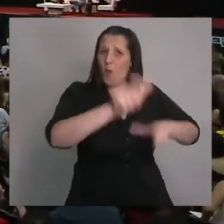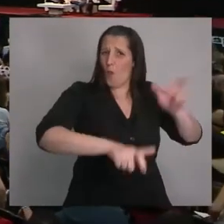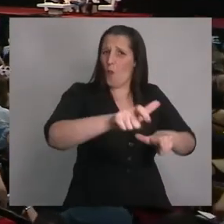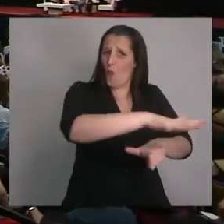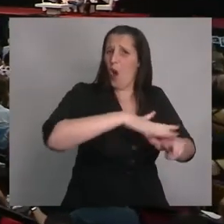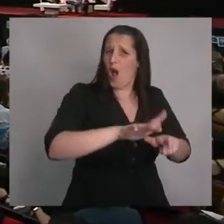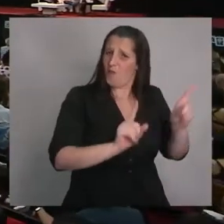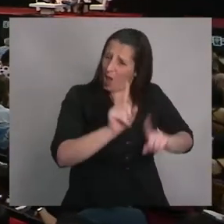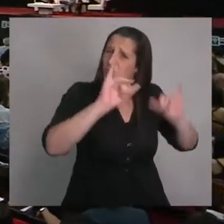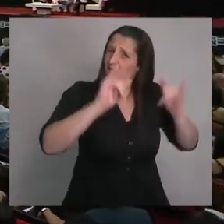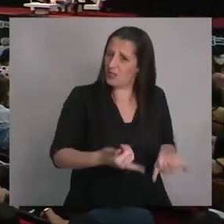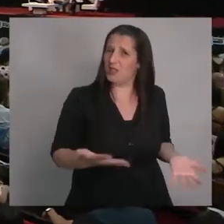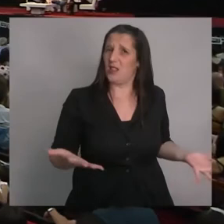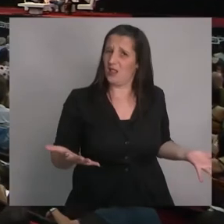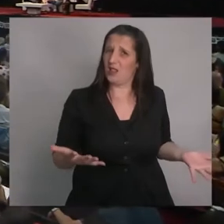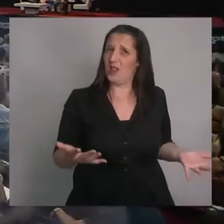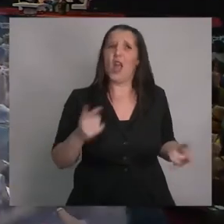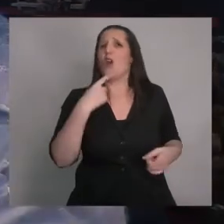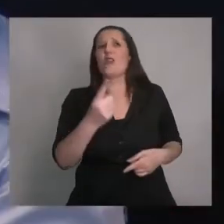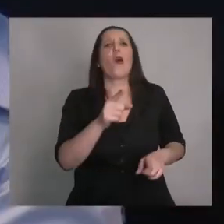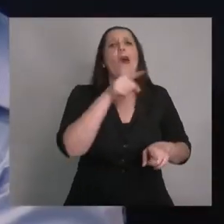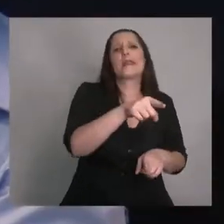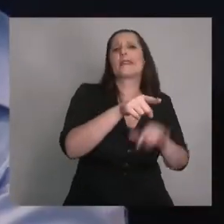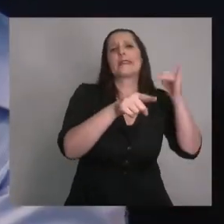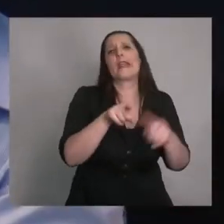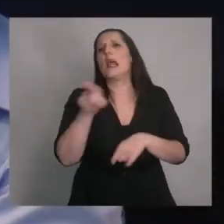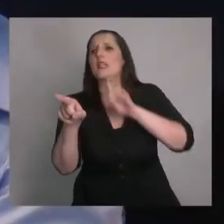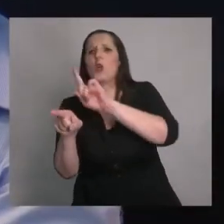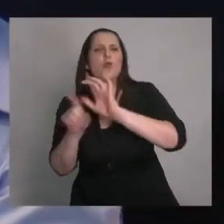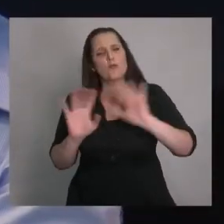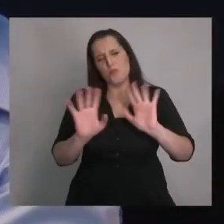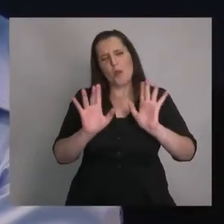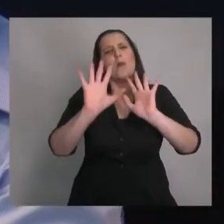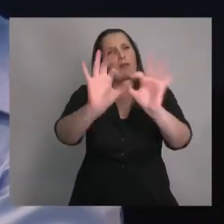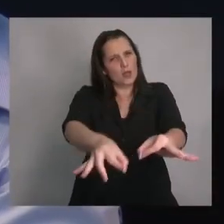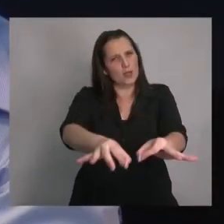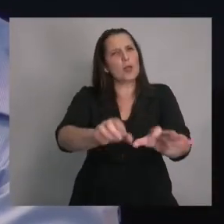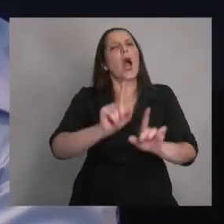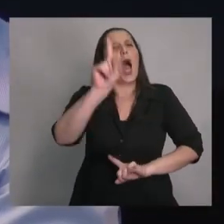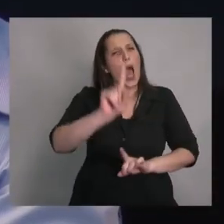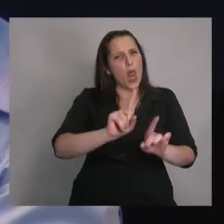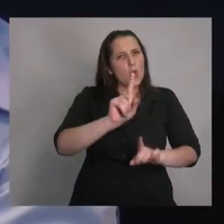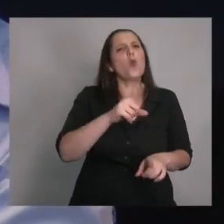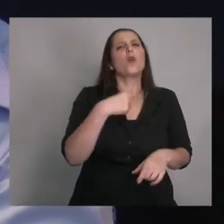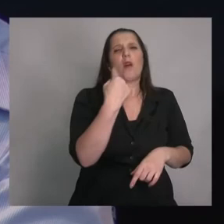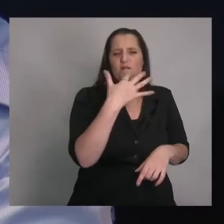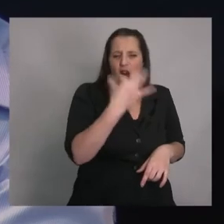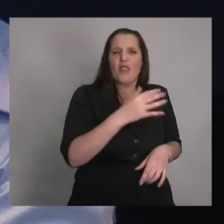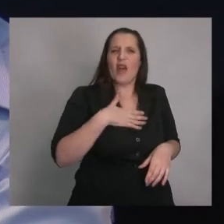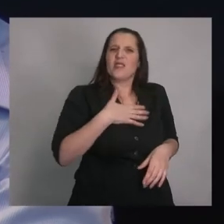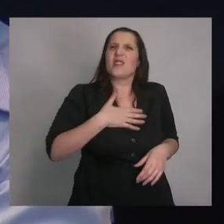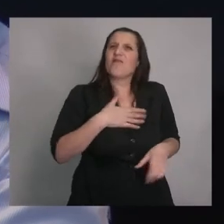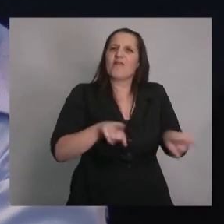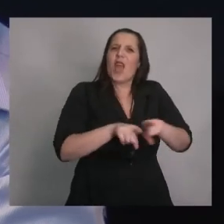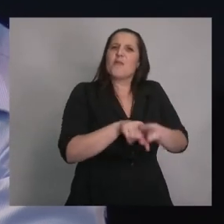sin distinguir a nadie simplemente tener en cuenta que son hermanos y hermanas en lo mismo